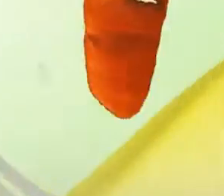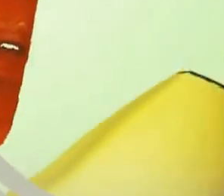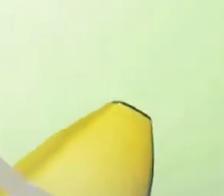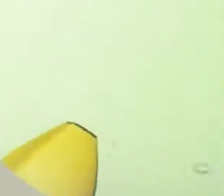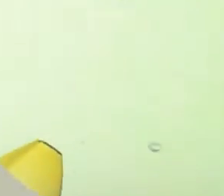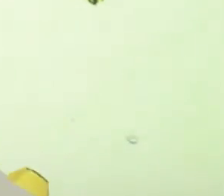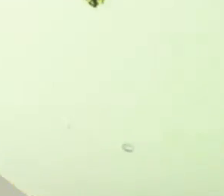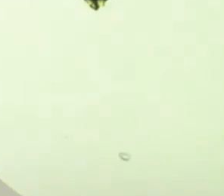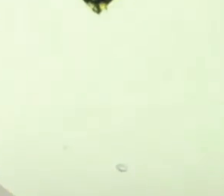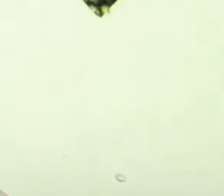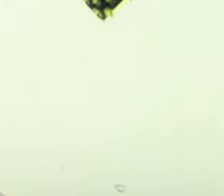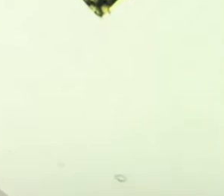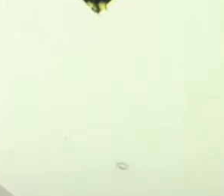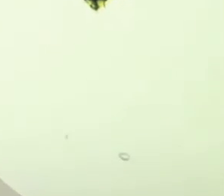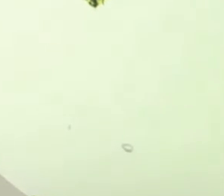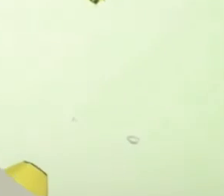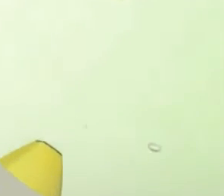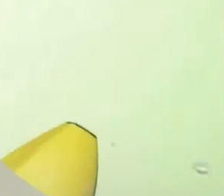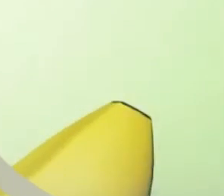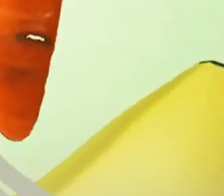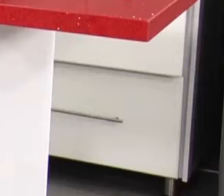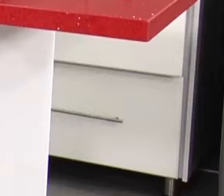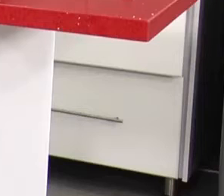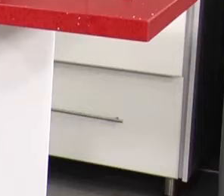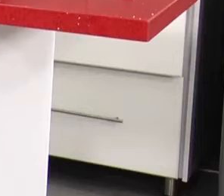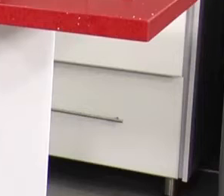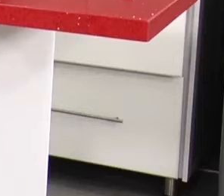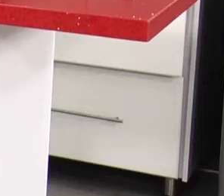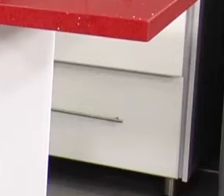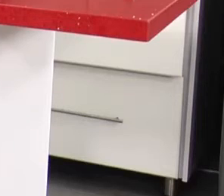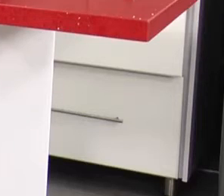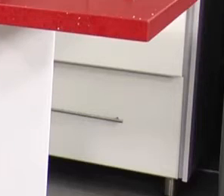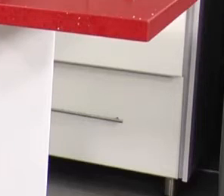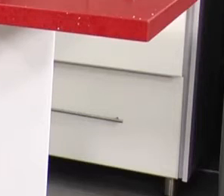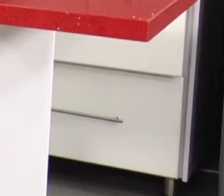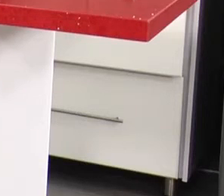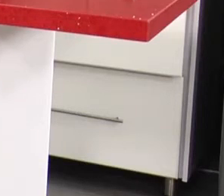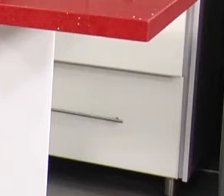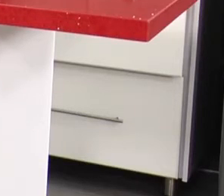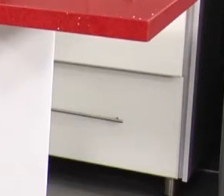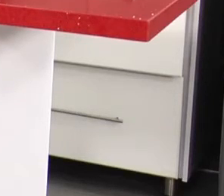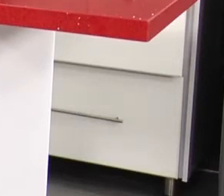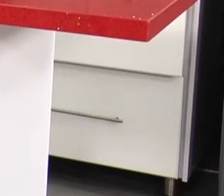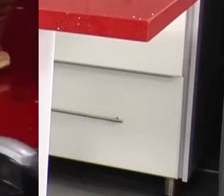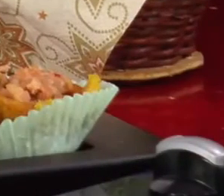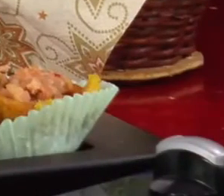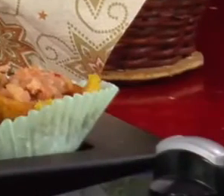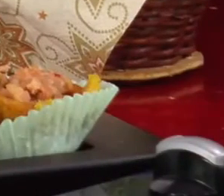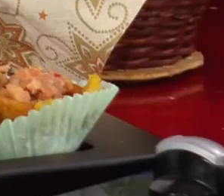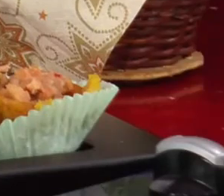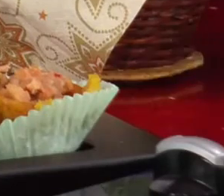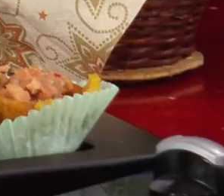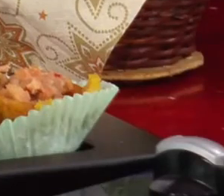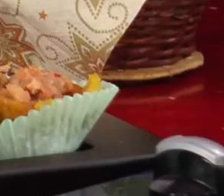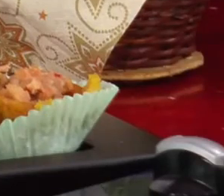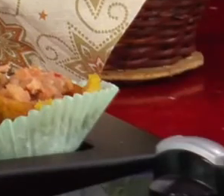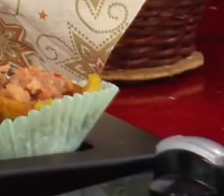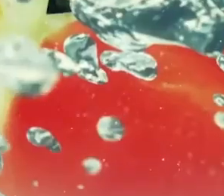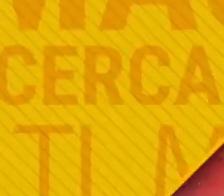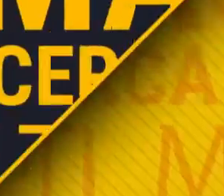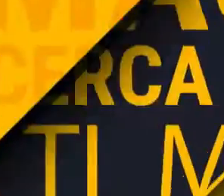a las 10:30 de la mañana y los domingos a las 9:30. Les voy a agradecer que nos acompañen a ver ricas recetas y grandes